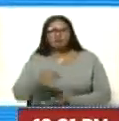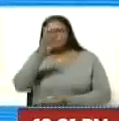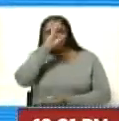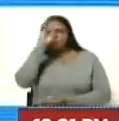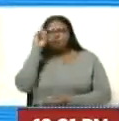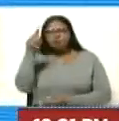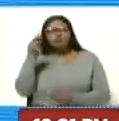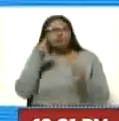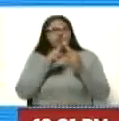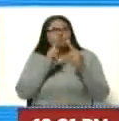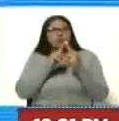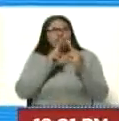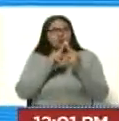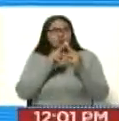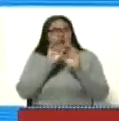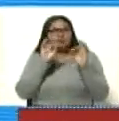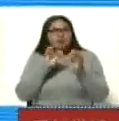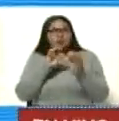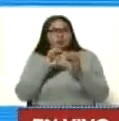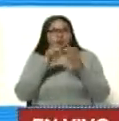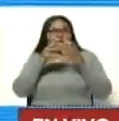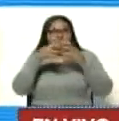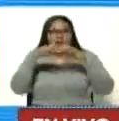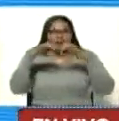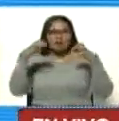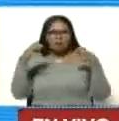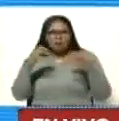¿tú conoces de la teoría del enjambre?